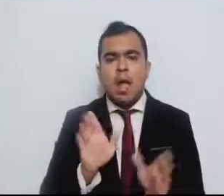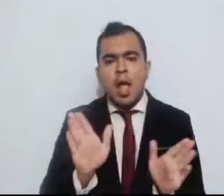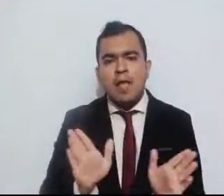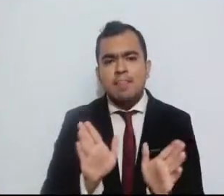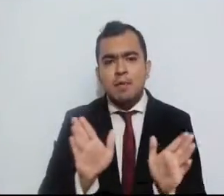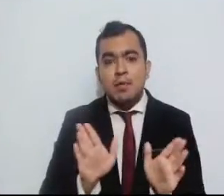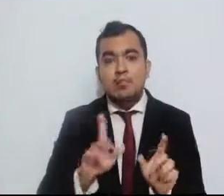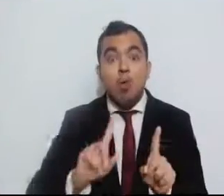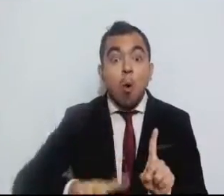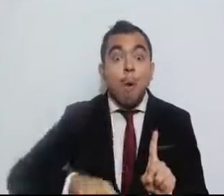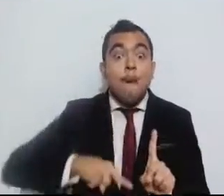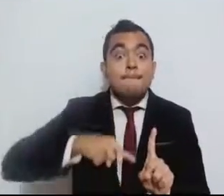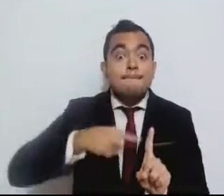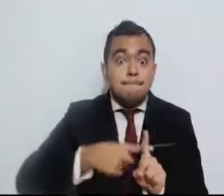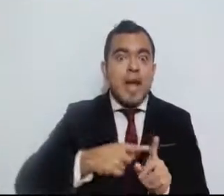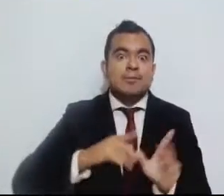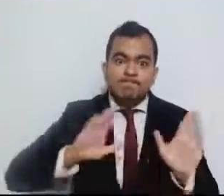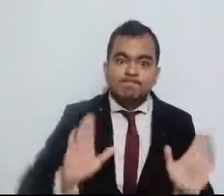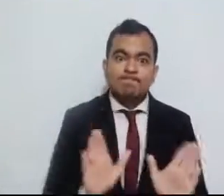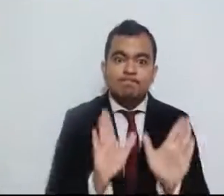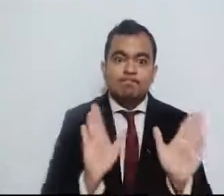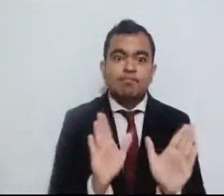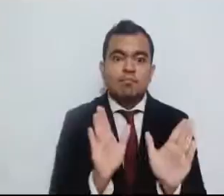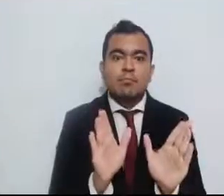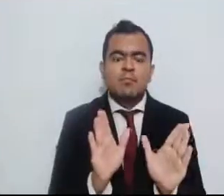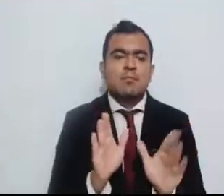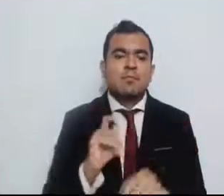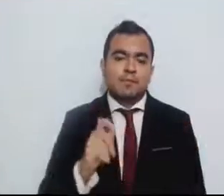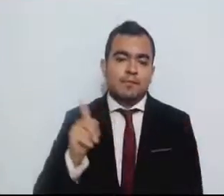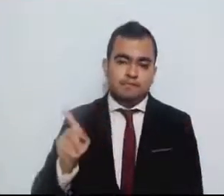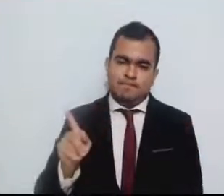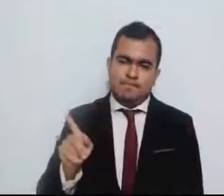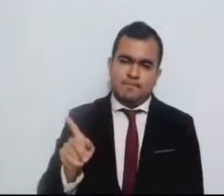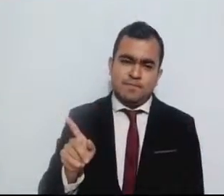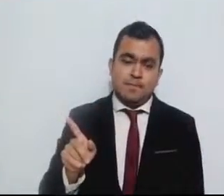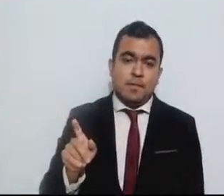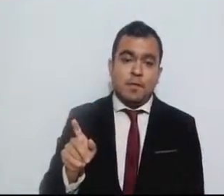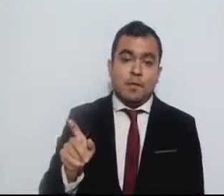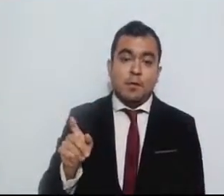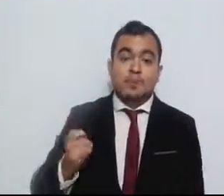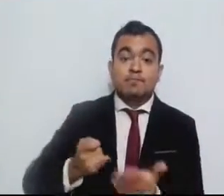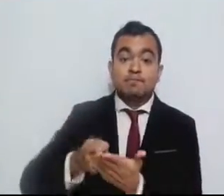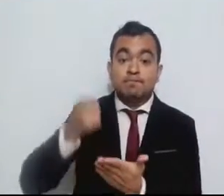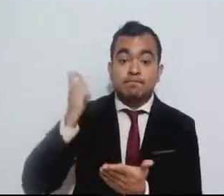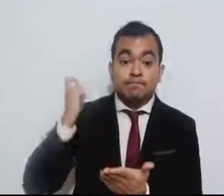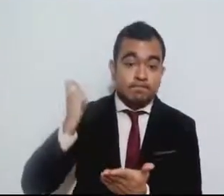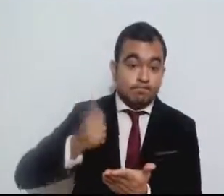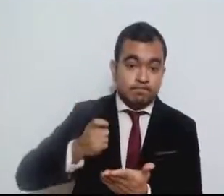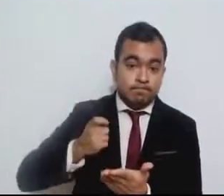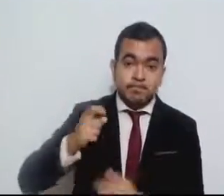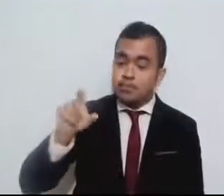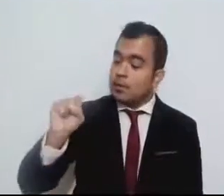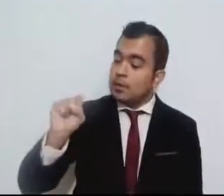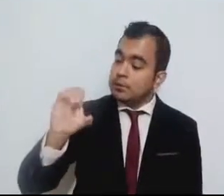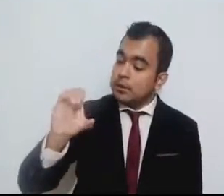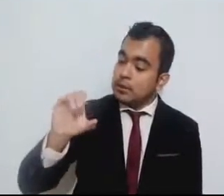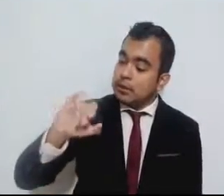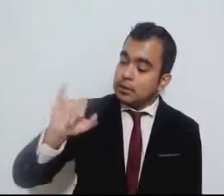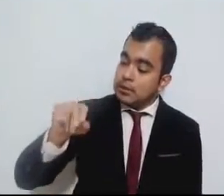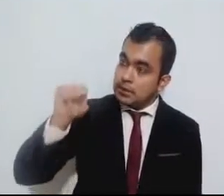la declaración, con el resolutivo que emitió la Suprema Corte de Justicia de la